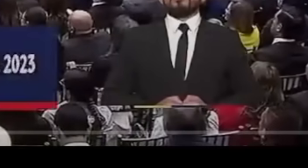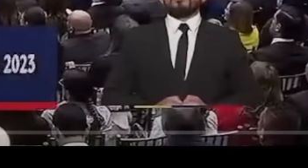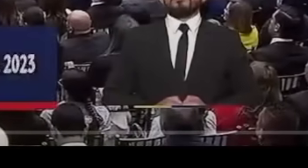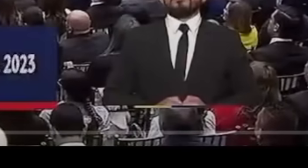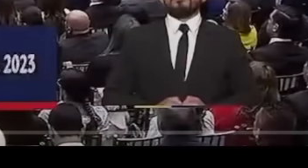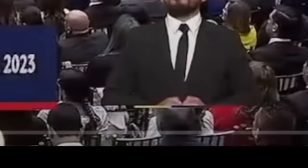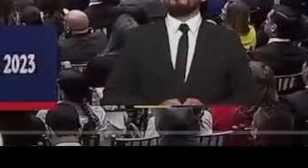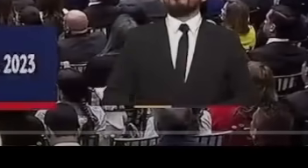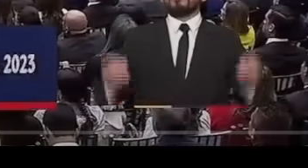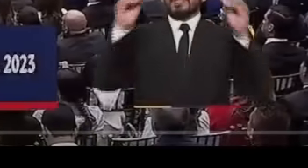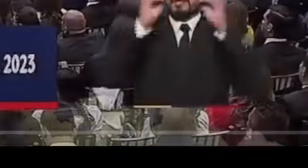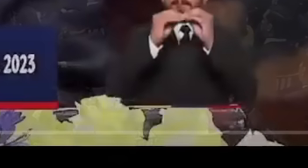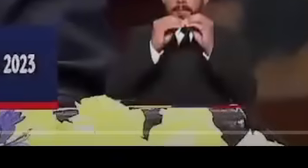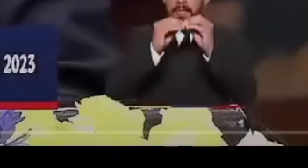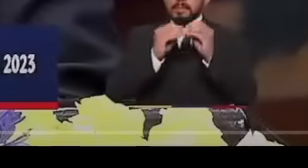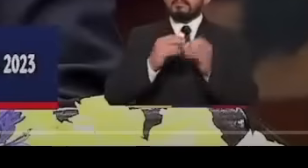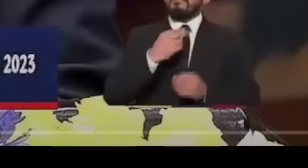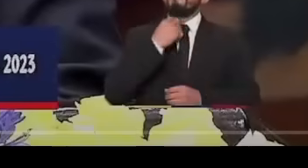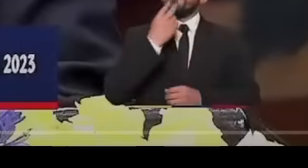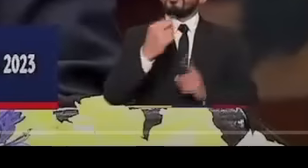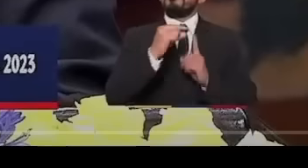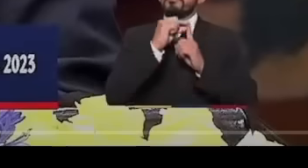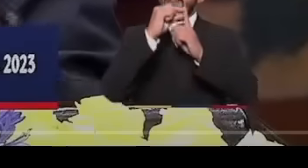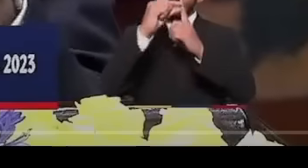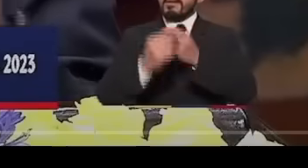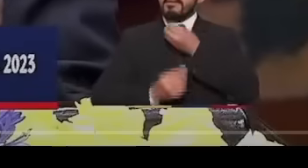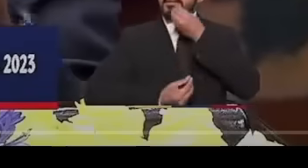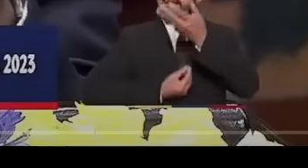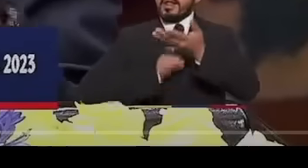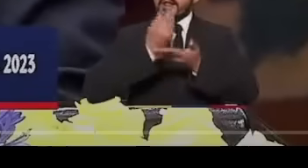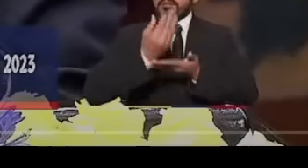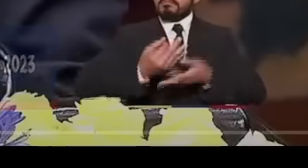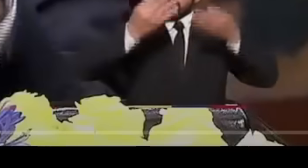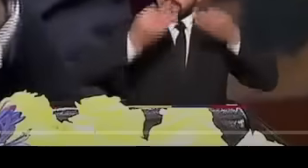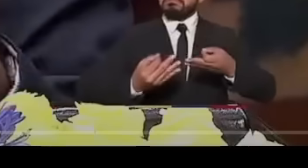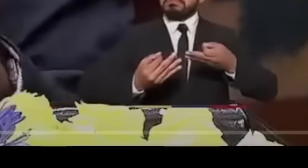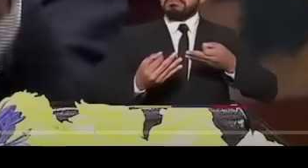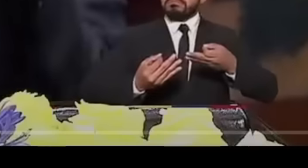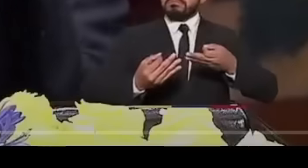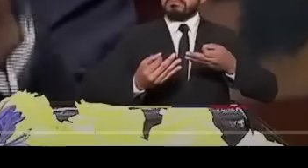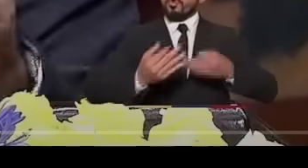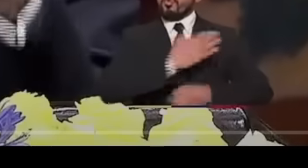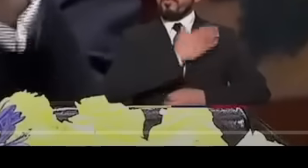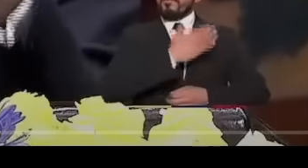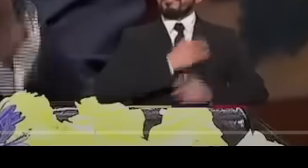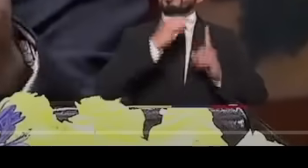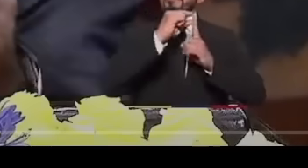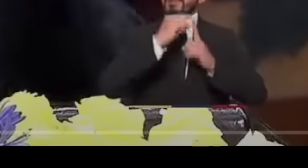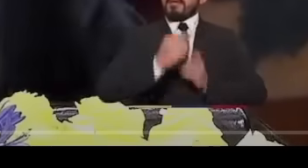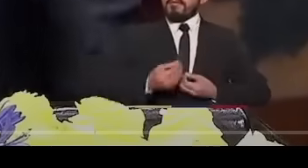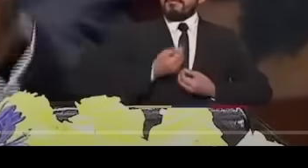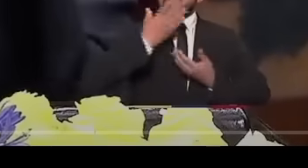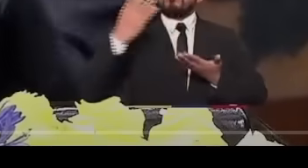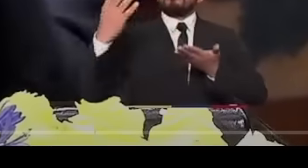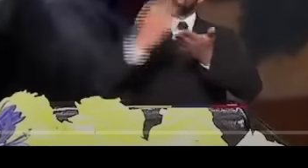Que el valor de la palabra... Ahí está. ...se debe recuperar. Repito, que el valor de la palabra